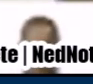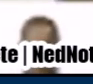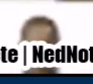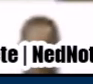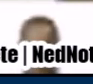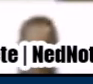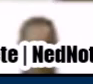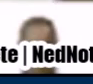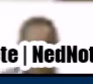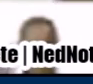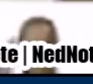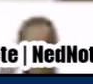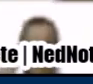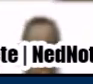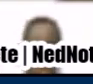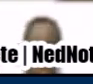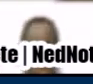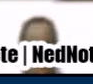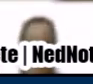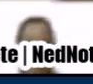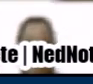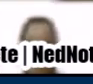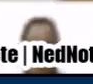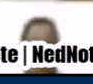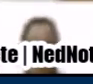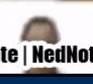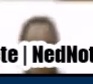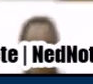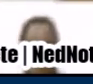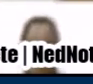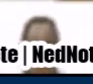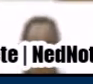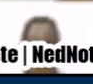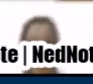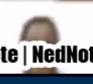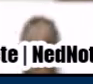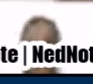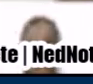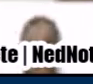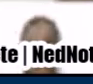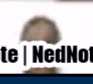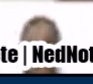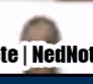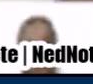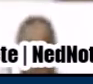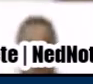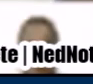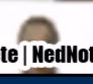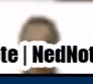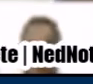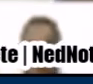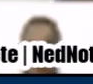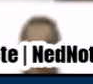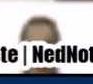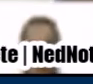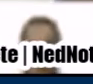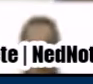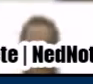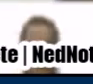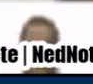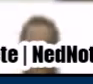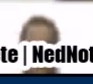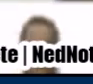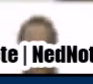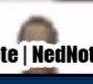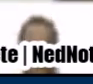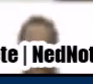la necesidad de poder atender la emergencia y lograr hacer la diferencia. Así que muchísimas gracias de nuevo tanto al